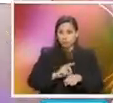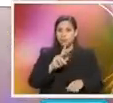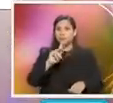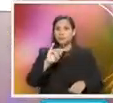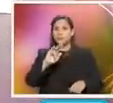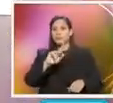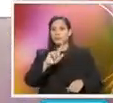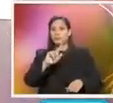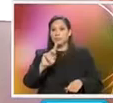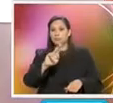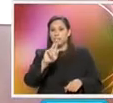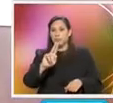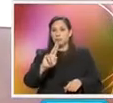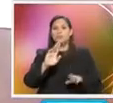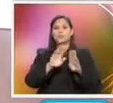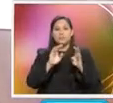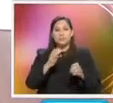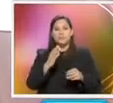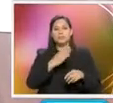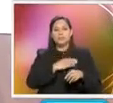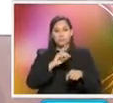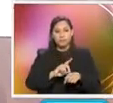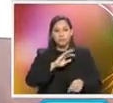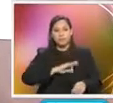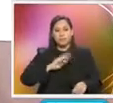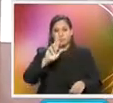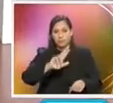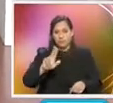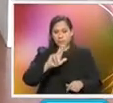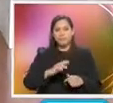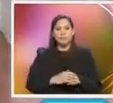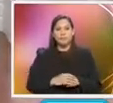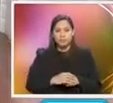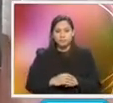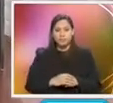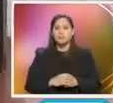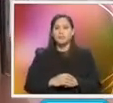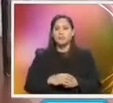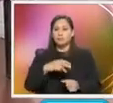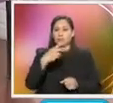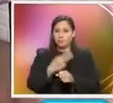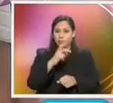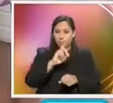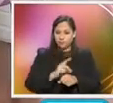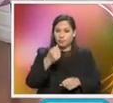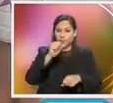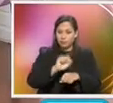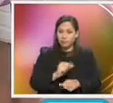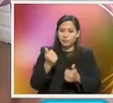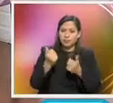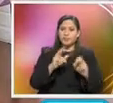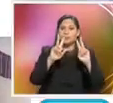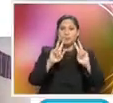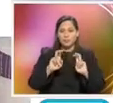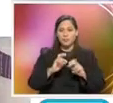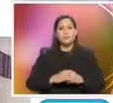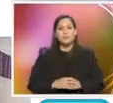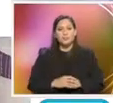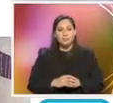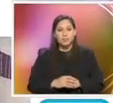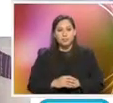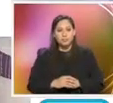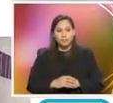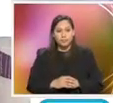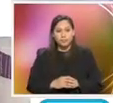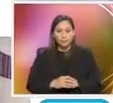días, Pisu. ¿Cómo estás? ¿Cómo estás? Muy buenos días. Feliz martes. Feliz martes, segundo día de la semana. Oye, traes un temazo que también era